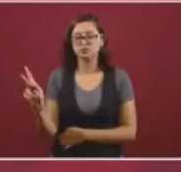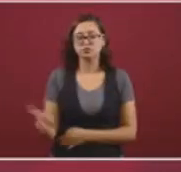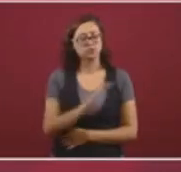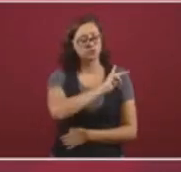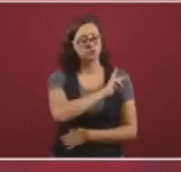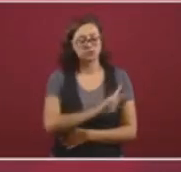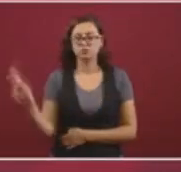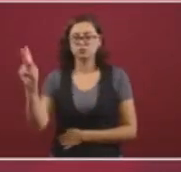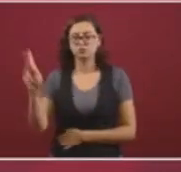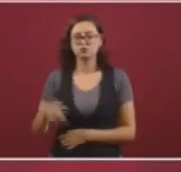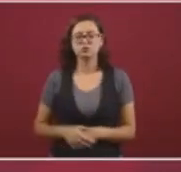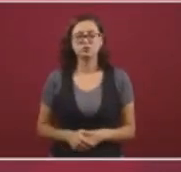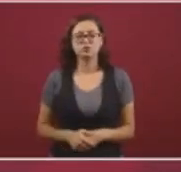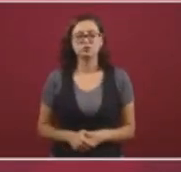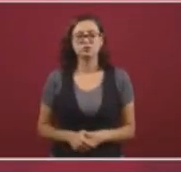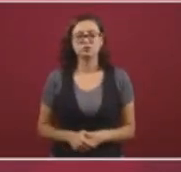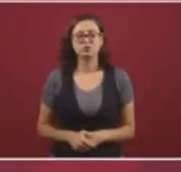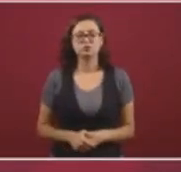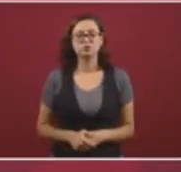todos. Y